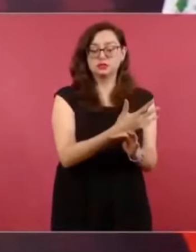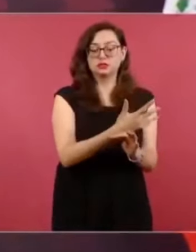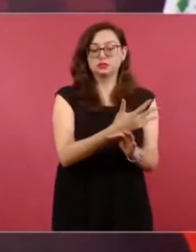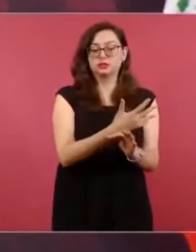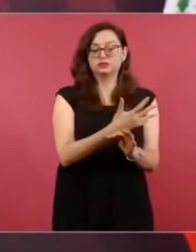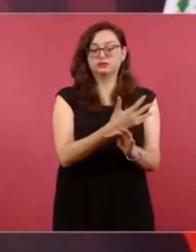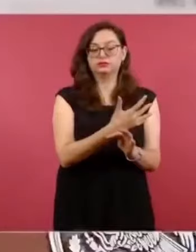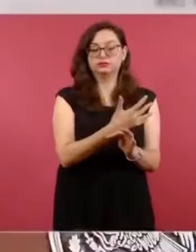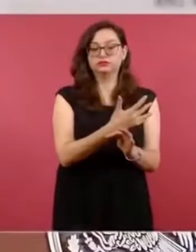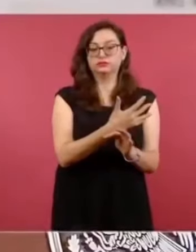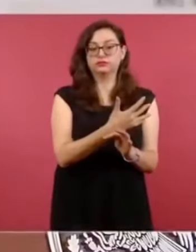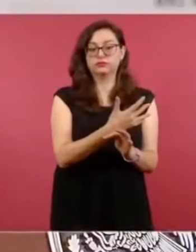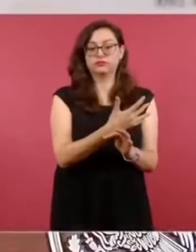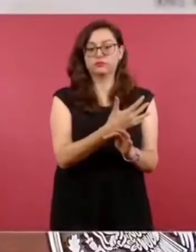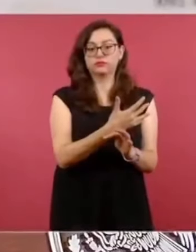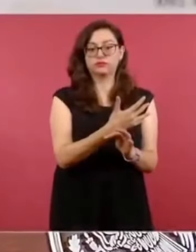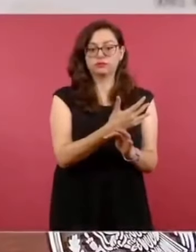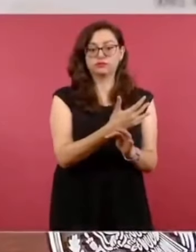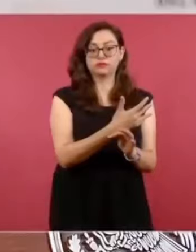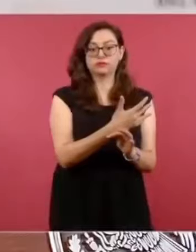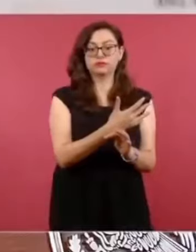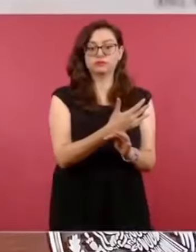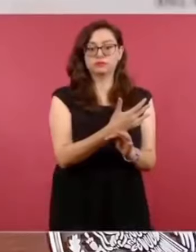salinistas que era